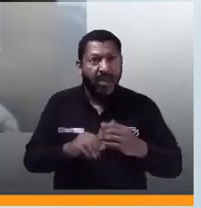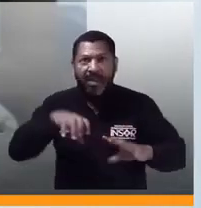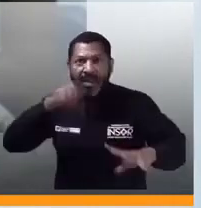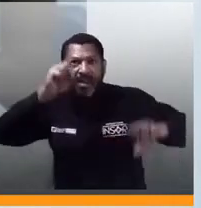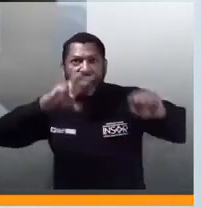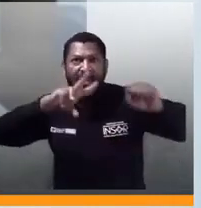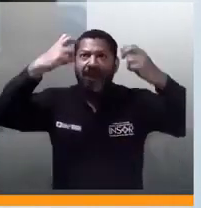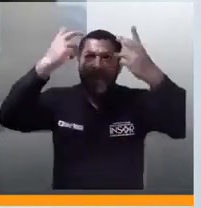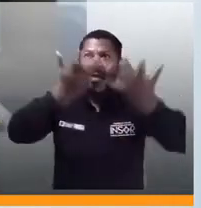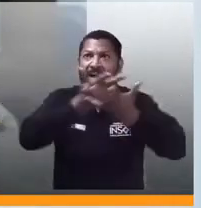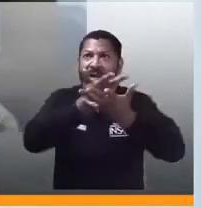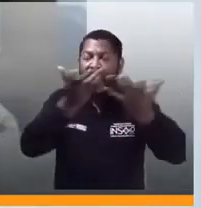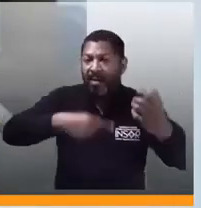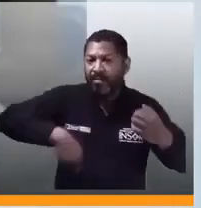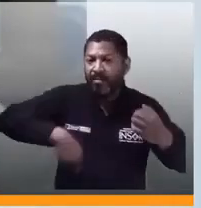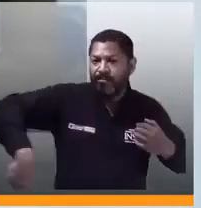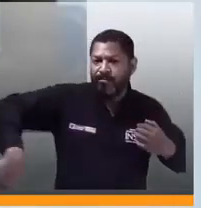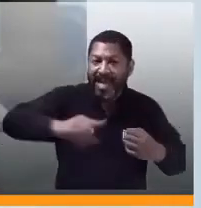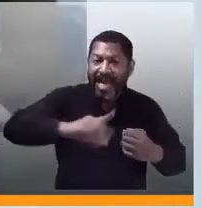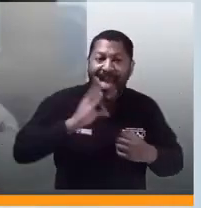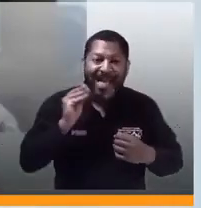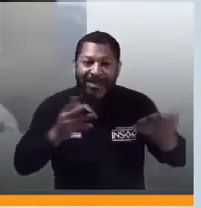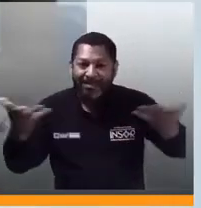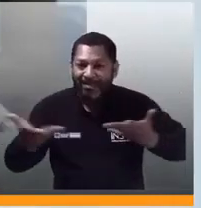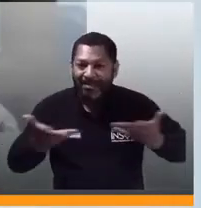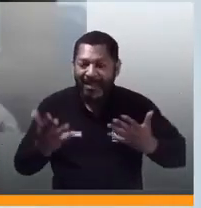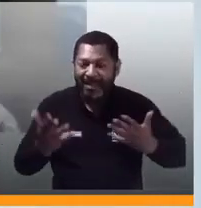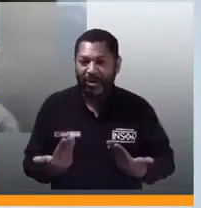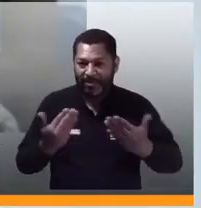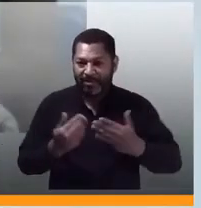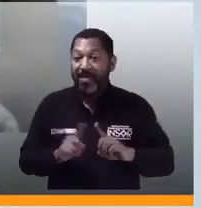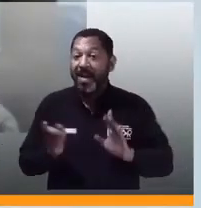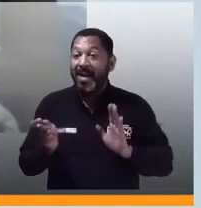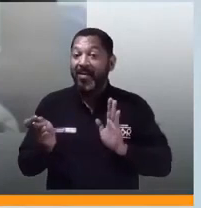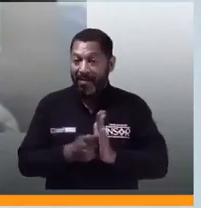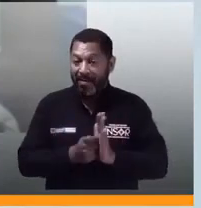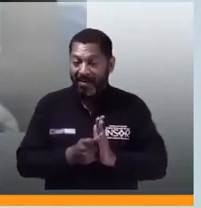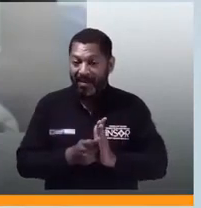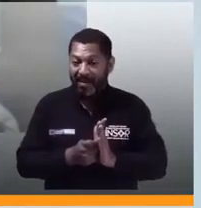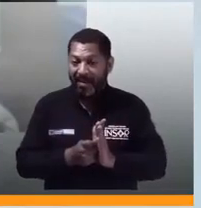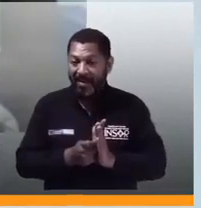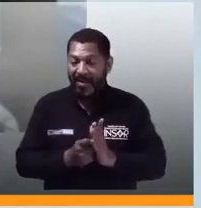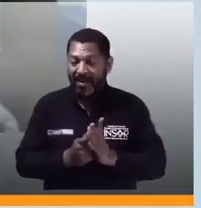conocimientos y de todas estas experiencias, pero se debe